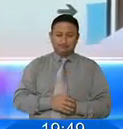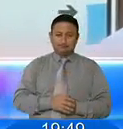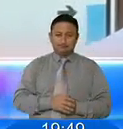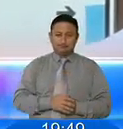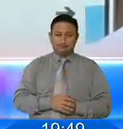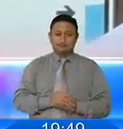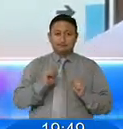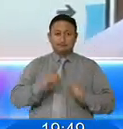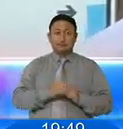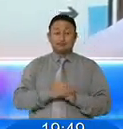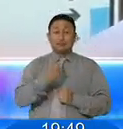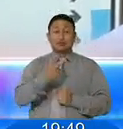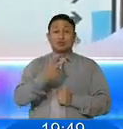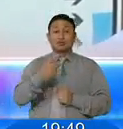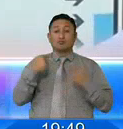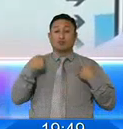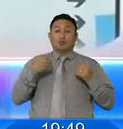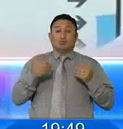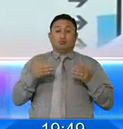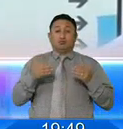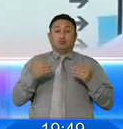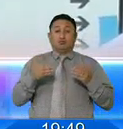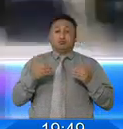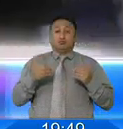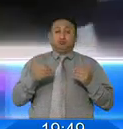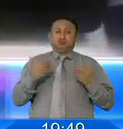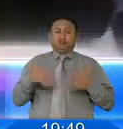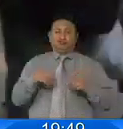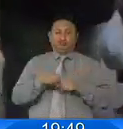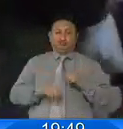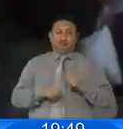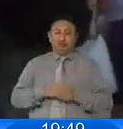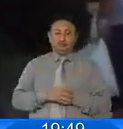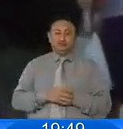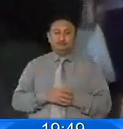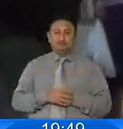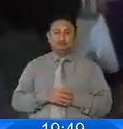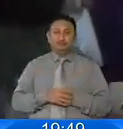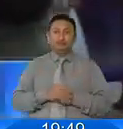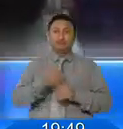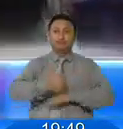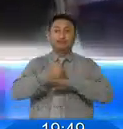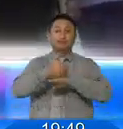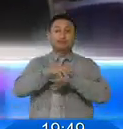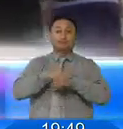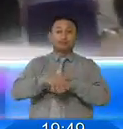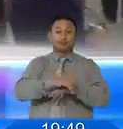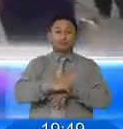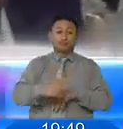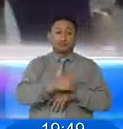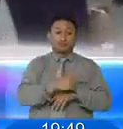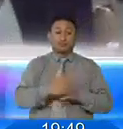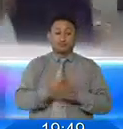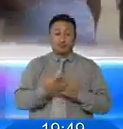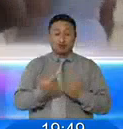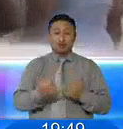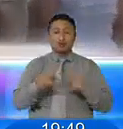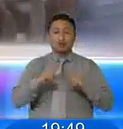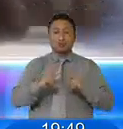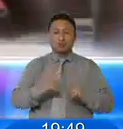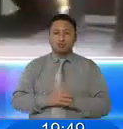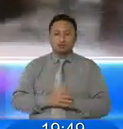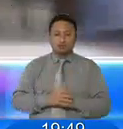está afectado los dos pulmones, tiene un derrame bilateral. El gobernador de Los Ríos dijo que este terrible hecho será investigado hasta